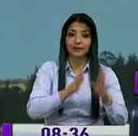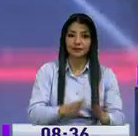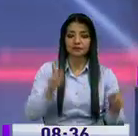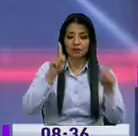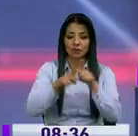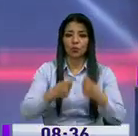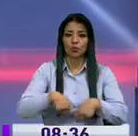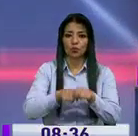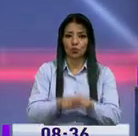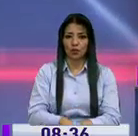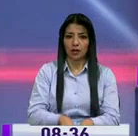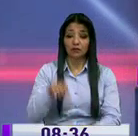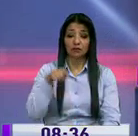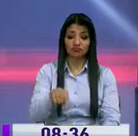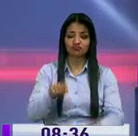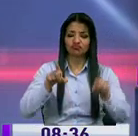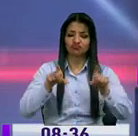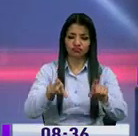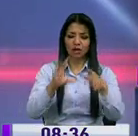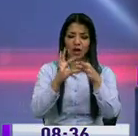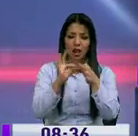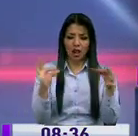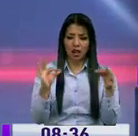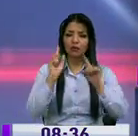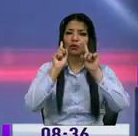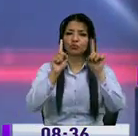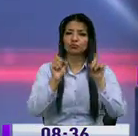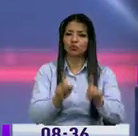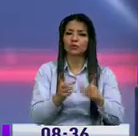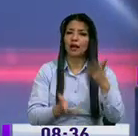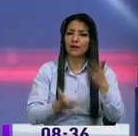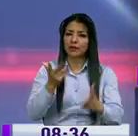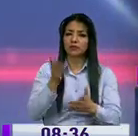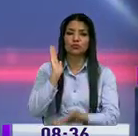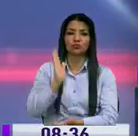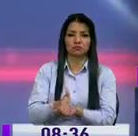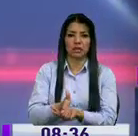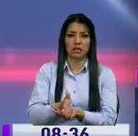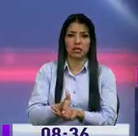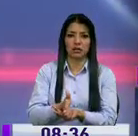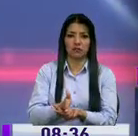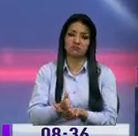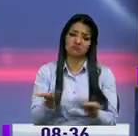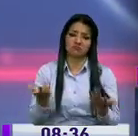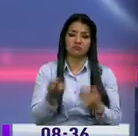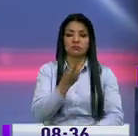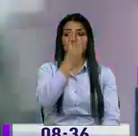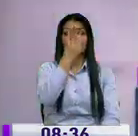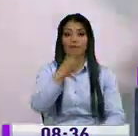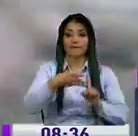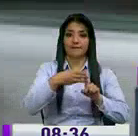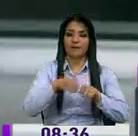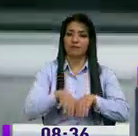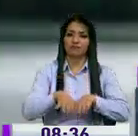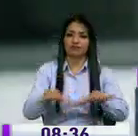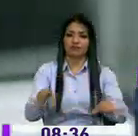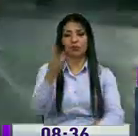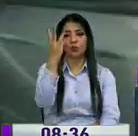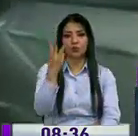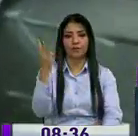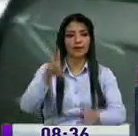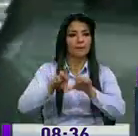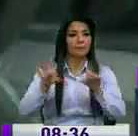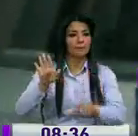otras cosas, ahí constaba consultar la posibilidad de suspender a través del espectro radioeléctrico a plataformas